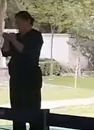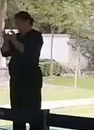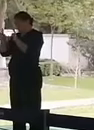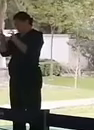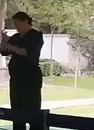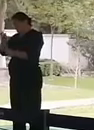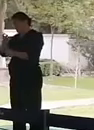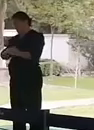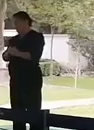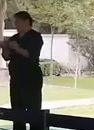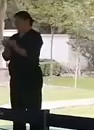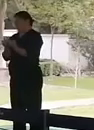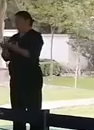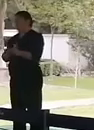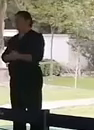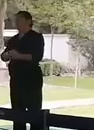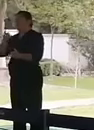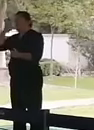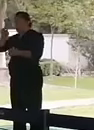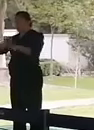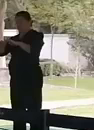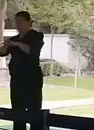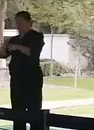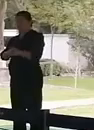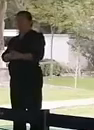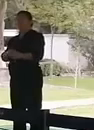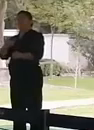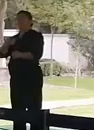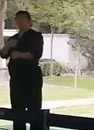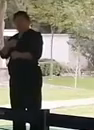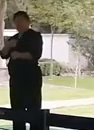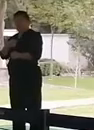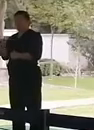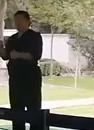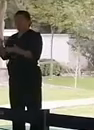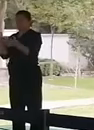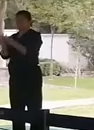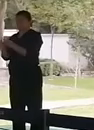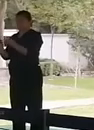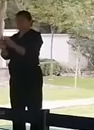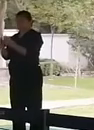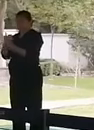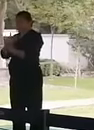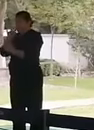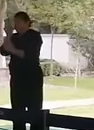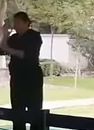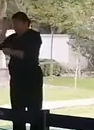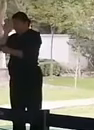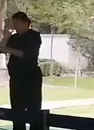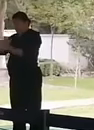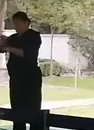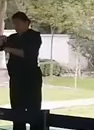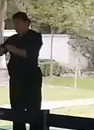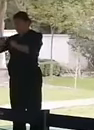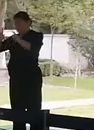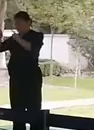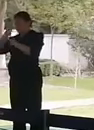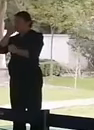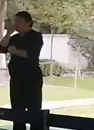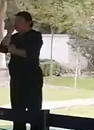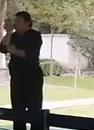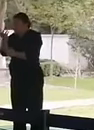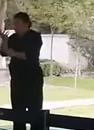hagamos pues ese trabajo. Les explicaba que queremos llevar la cultura de Tlaxcala